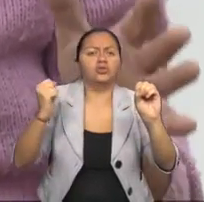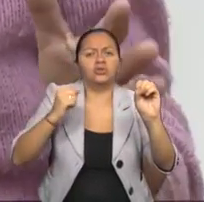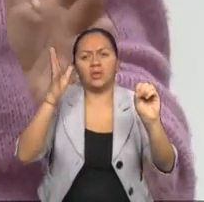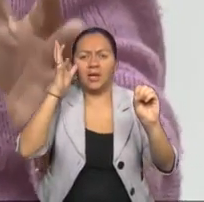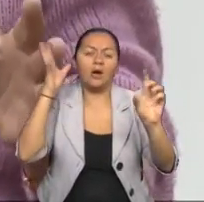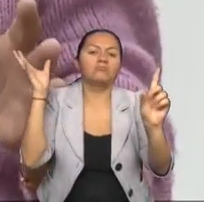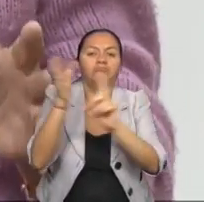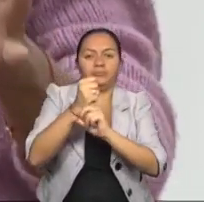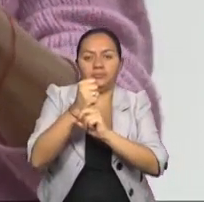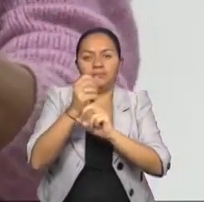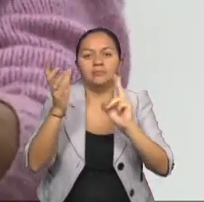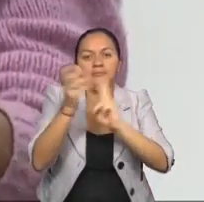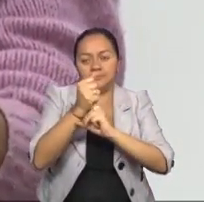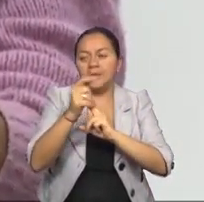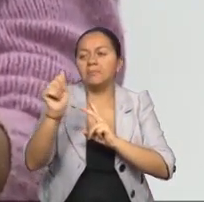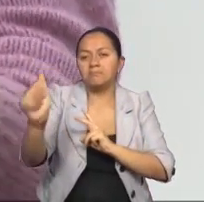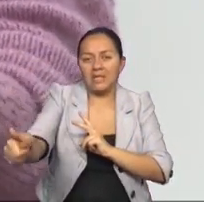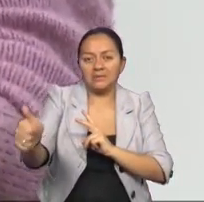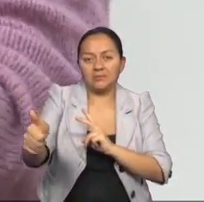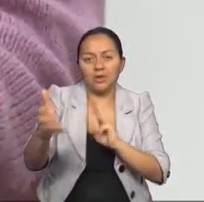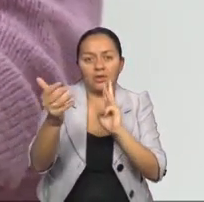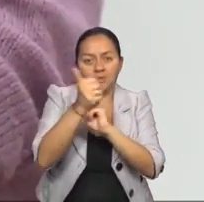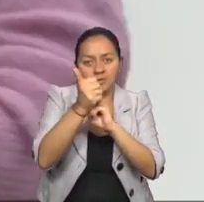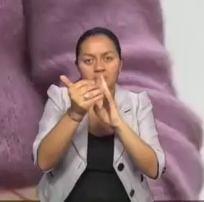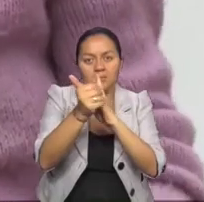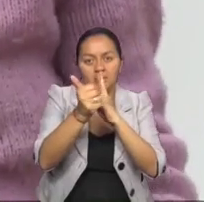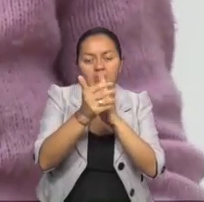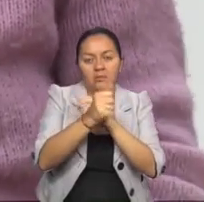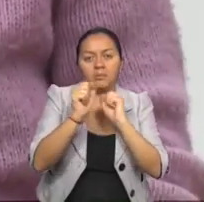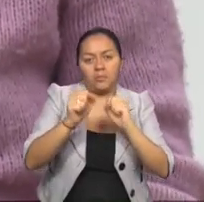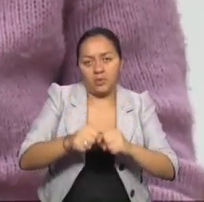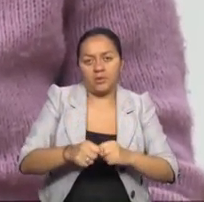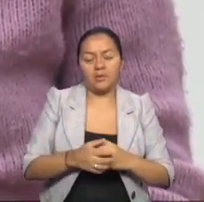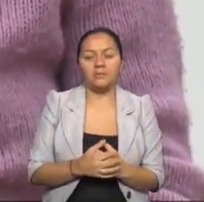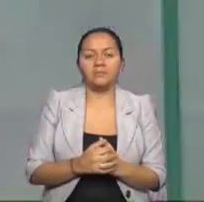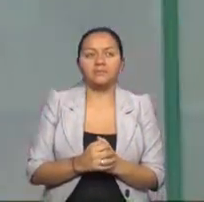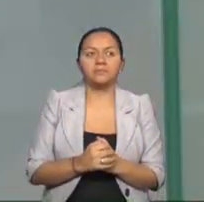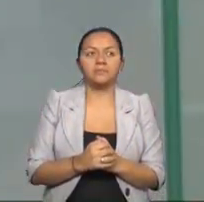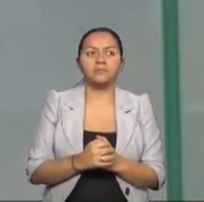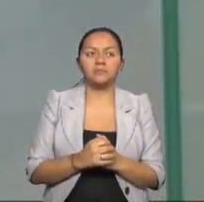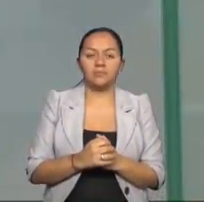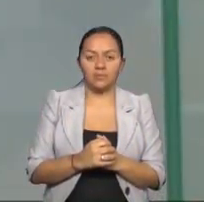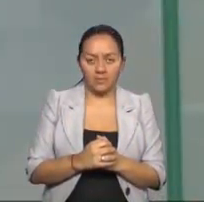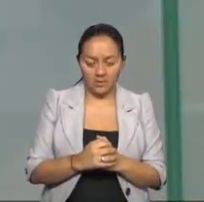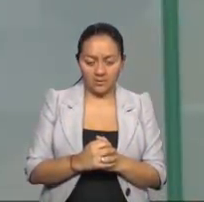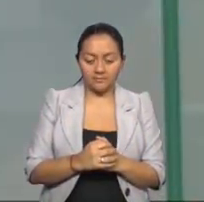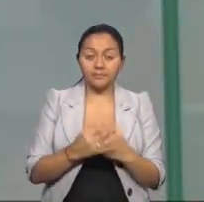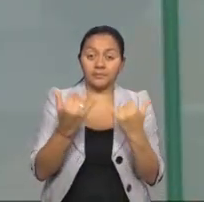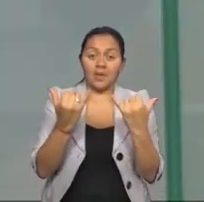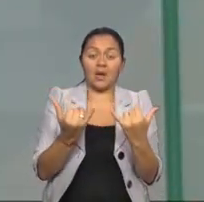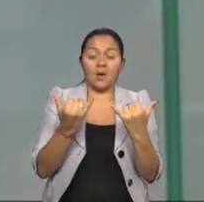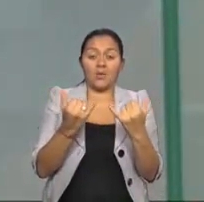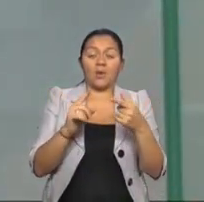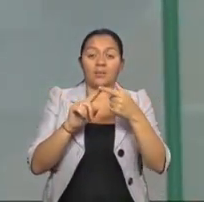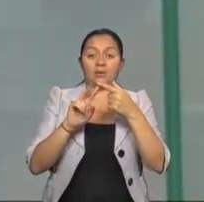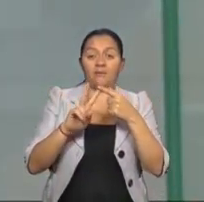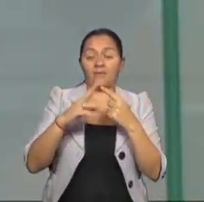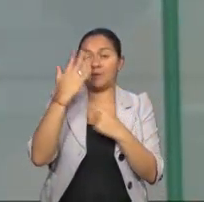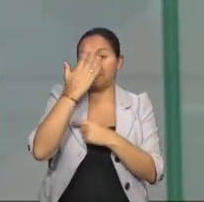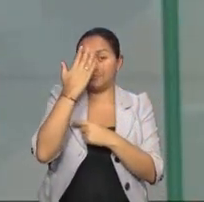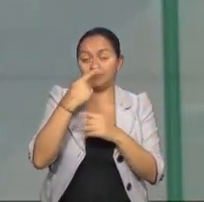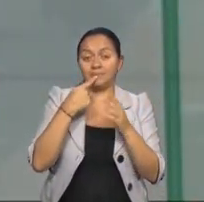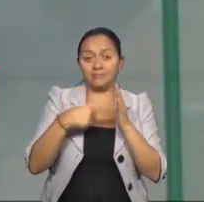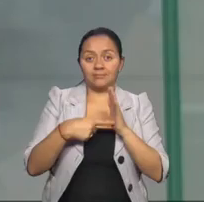y ellos van marcando como creen que se puede ir realizando pasa para mucha gente que nos está observando y que nos está bien este momento